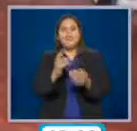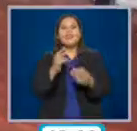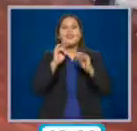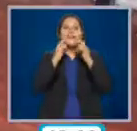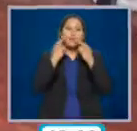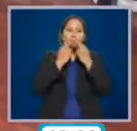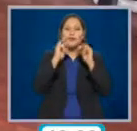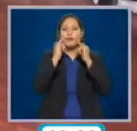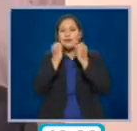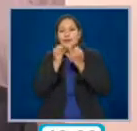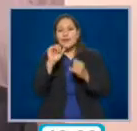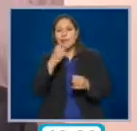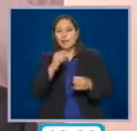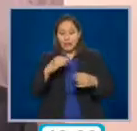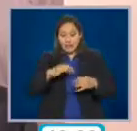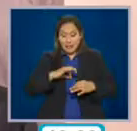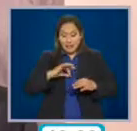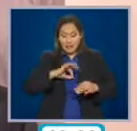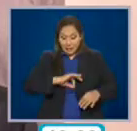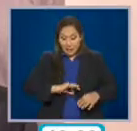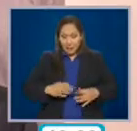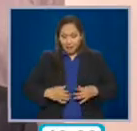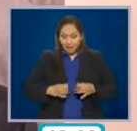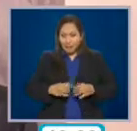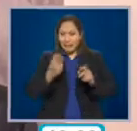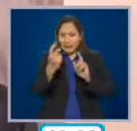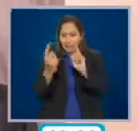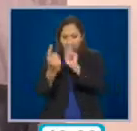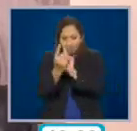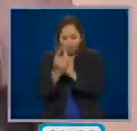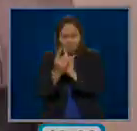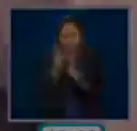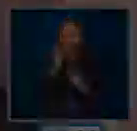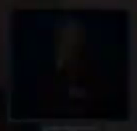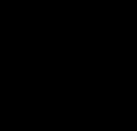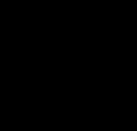a alguien con que no se abre el saco, con ese es con el que tienen que hablar. Ya nos lo dijo. Muchísimas gracias.